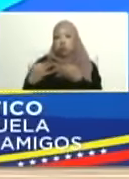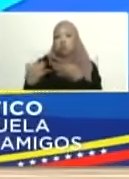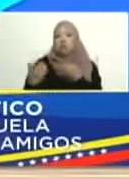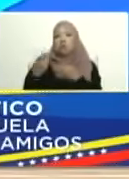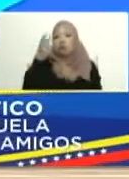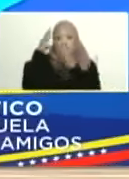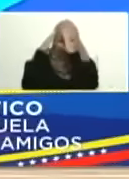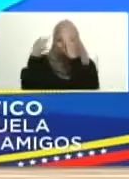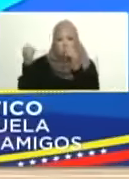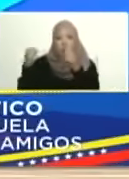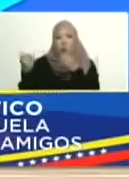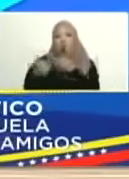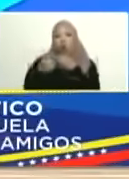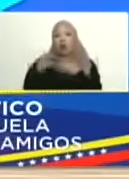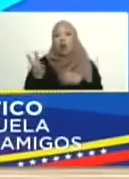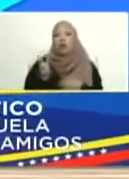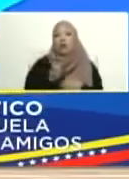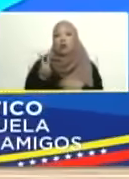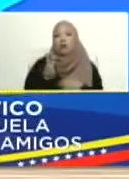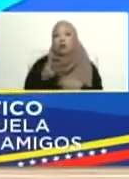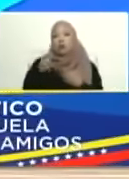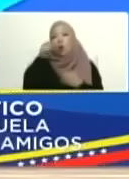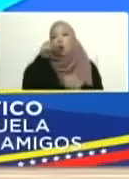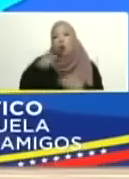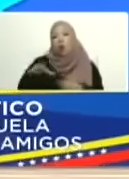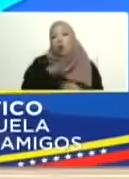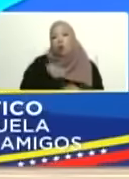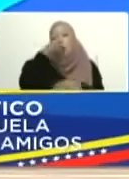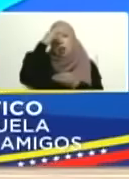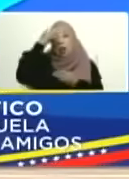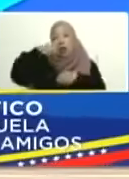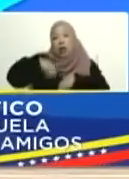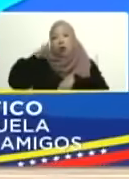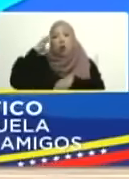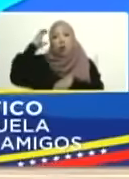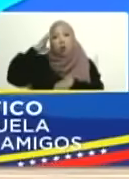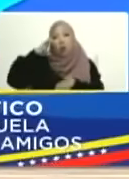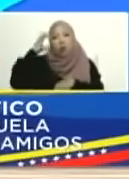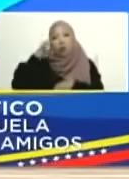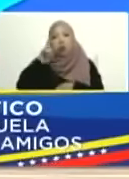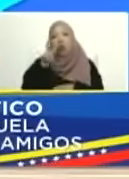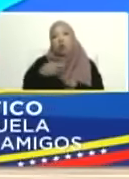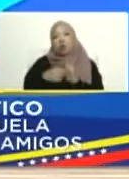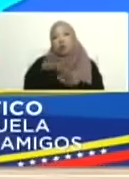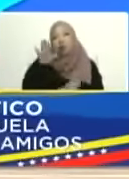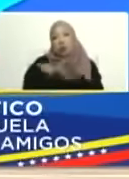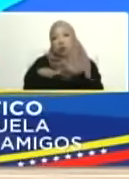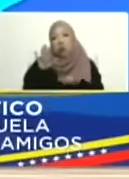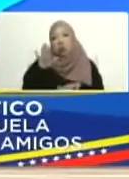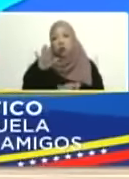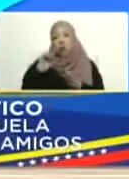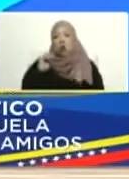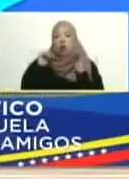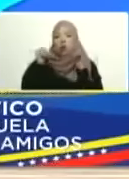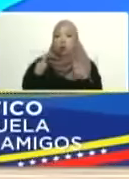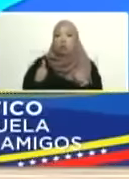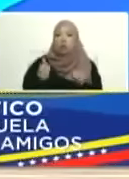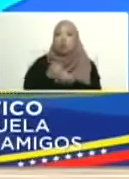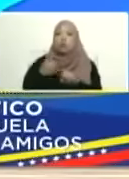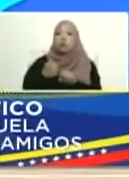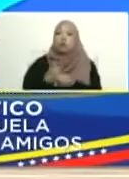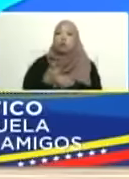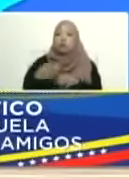diplomacia, contra Venezuela y contra el Acuerdo de Ginebra. Y en el 2015 abre un